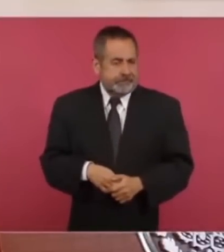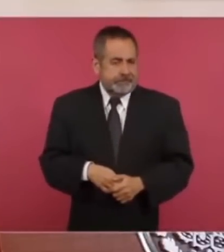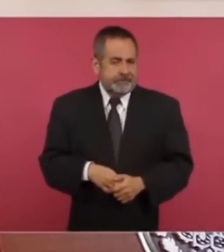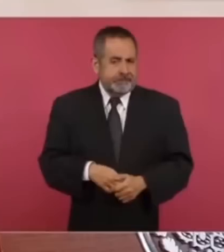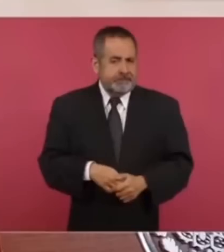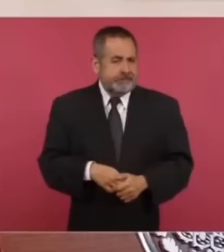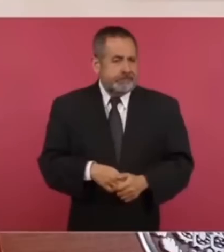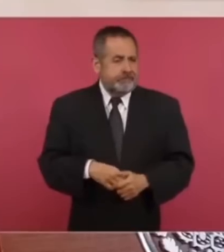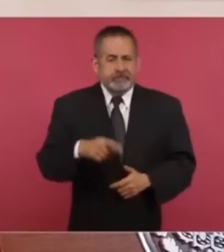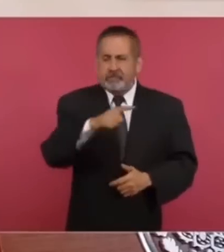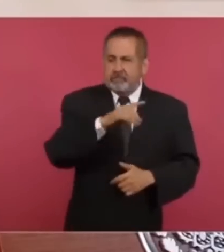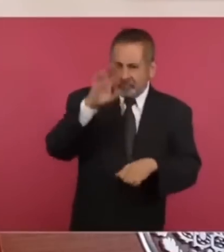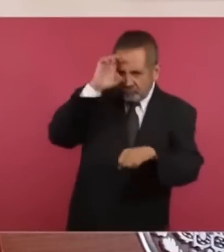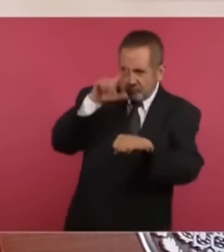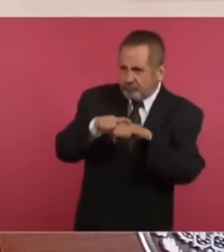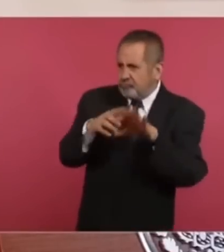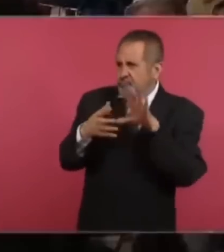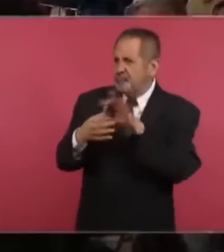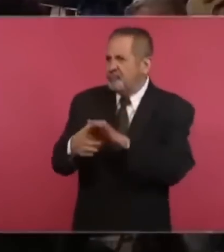hicieron a un lado